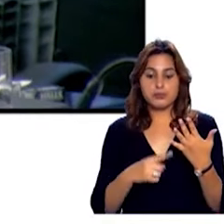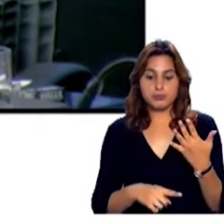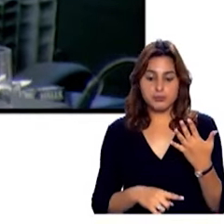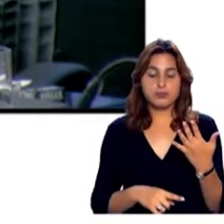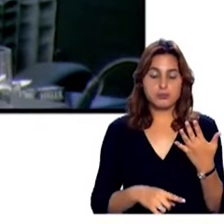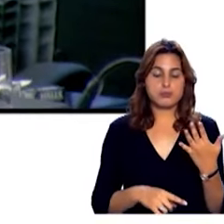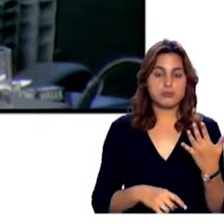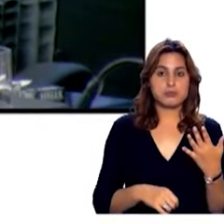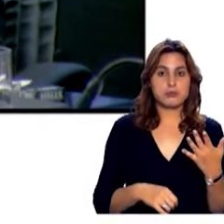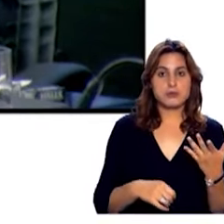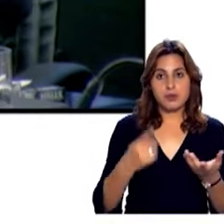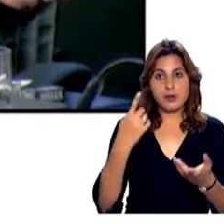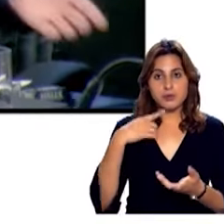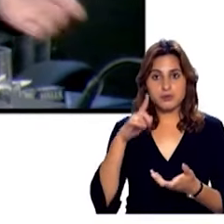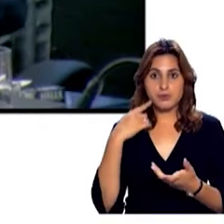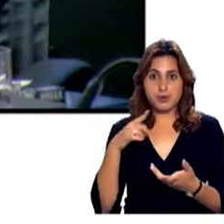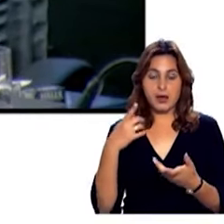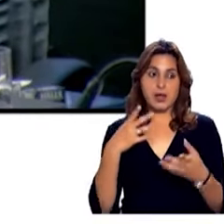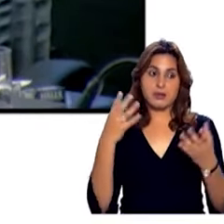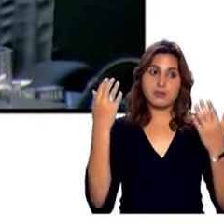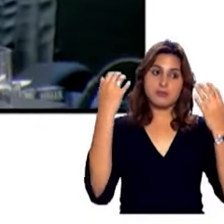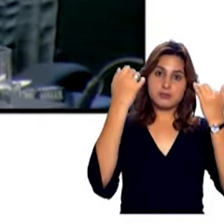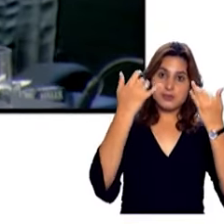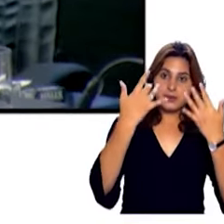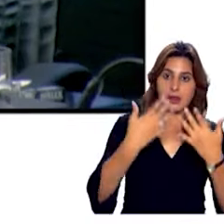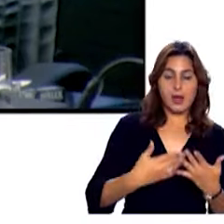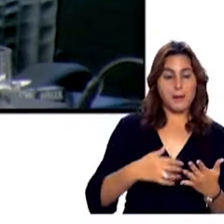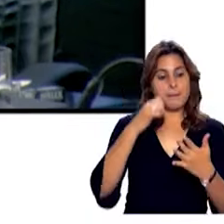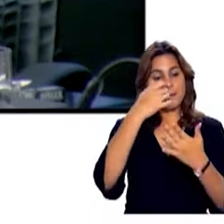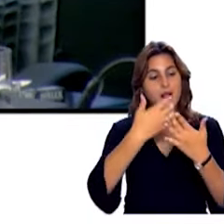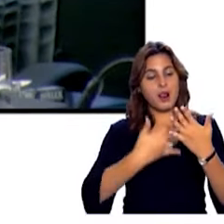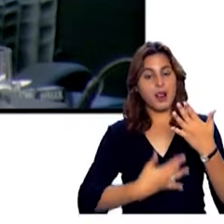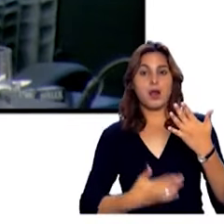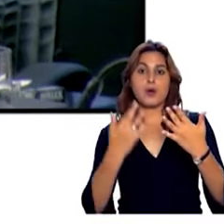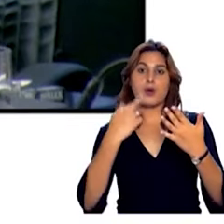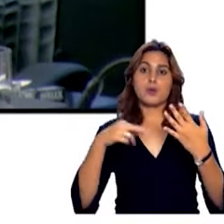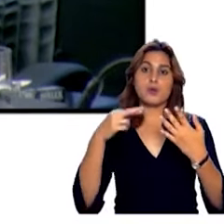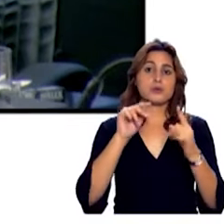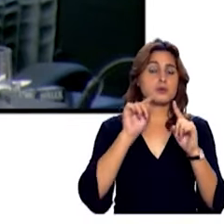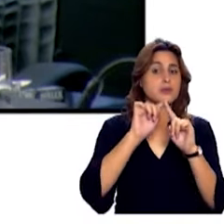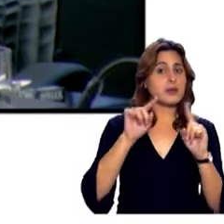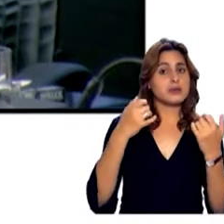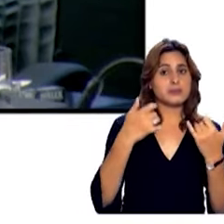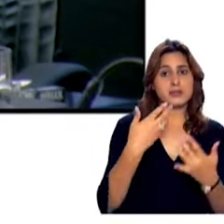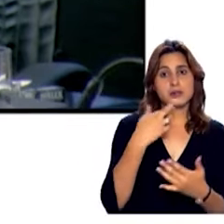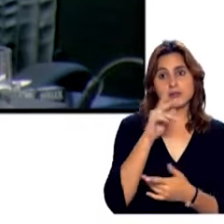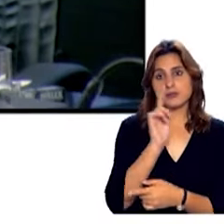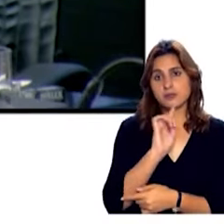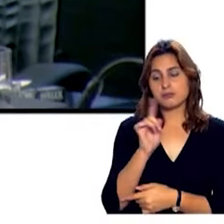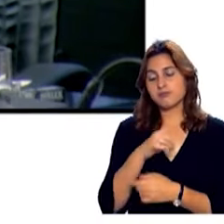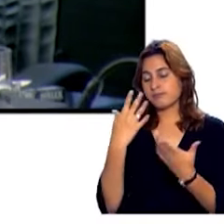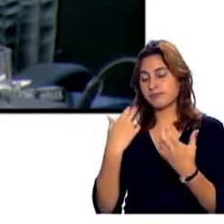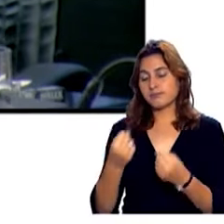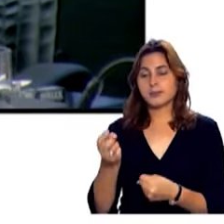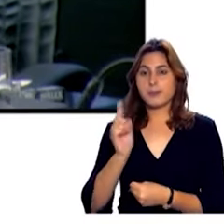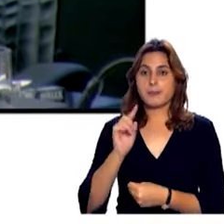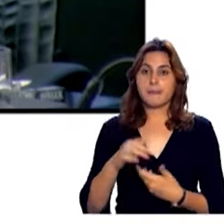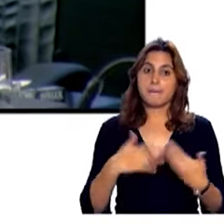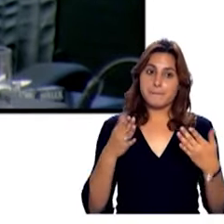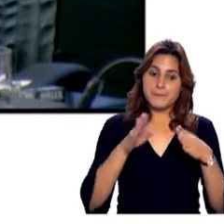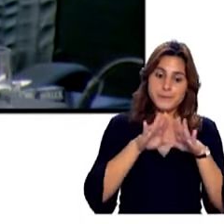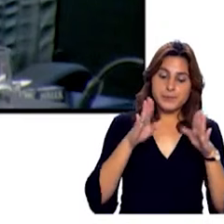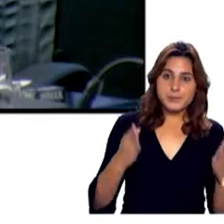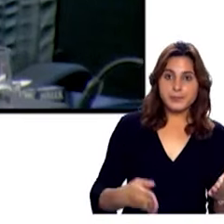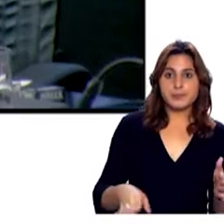recurso pasa ese filtro llega al gabinete del tribunal Supremo Y el gabinete del tribunal Supremo se anal esto está analiz se